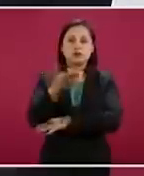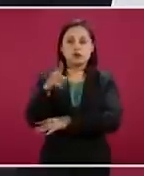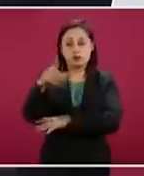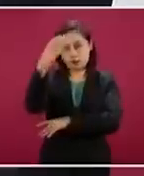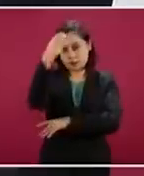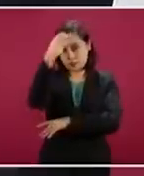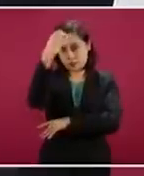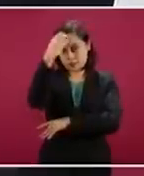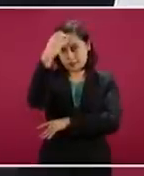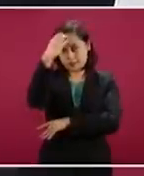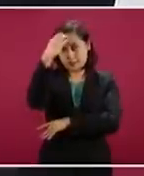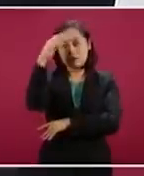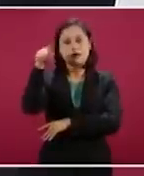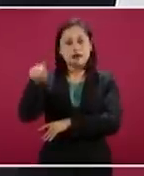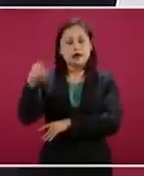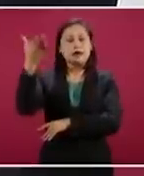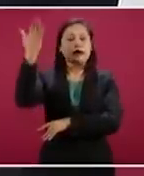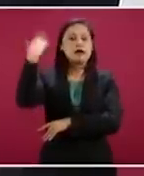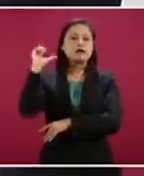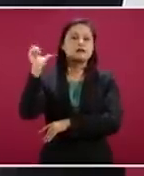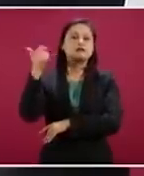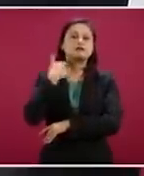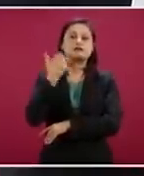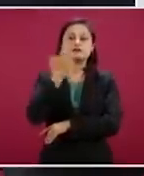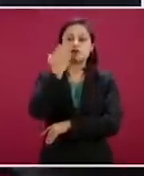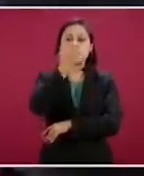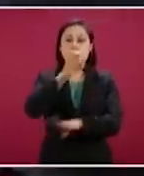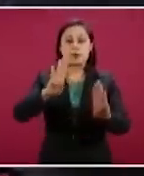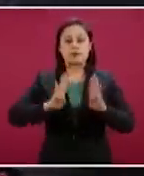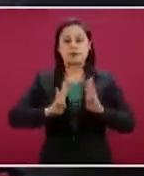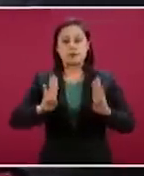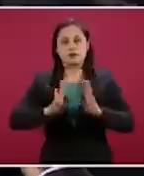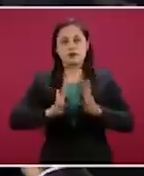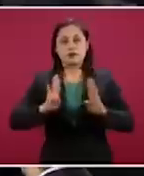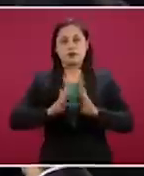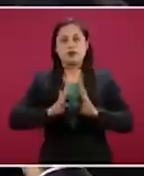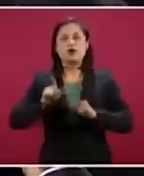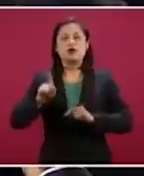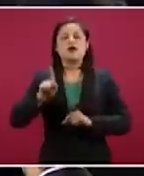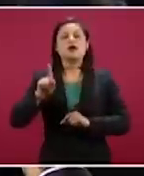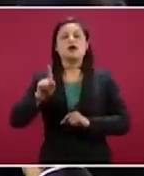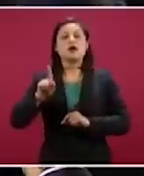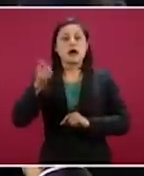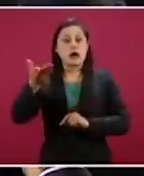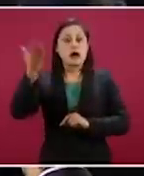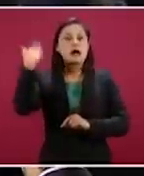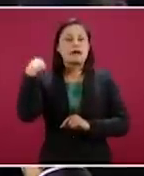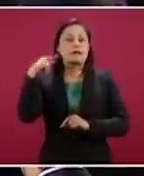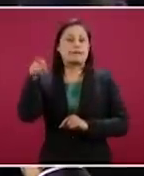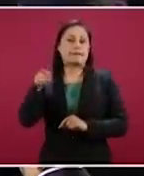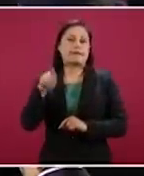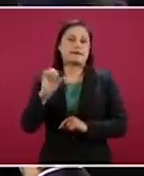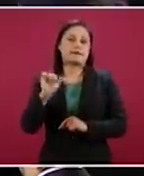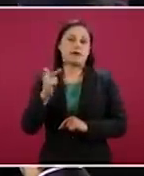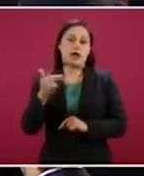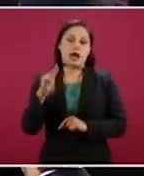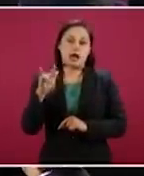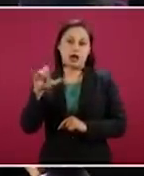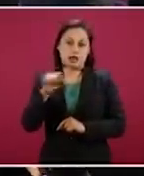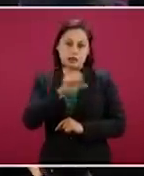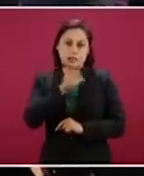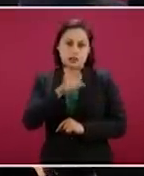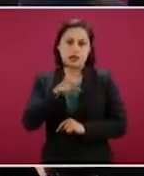momento fue colegio militar y el propio general Ángeles fue su director.